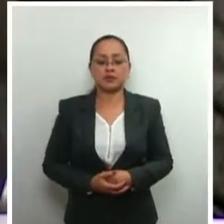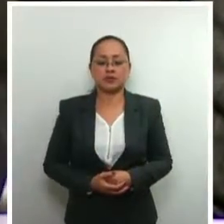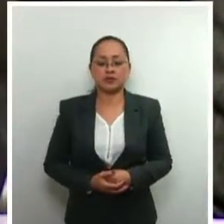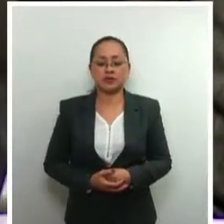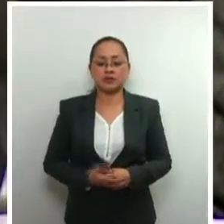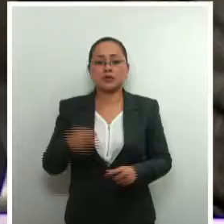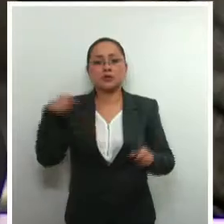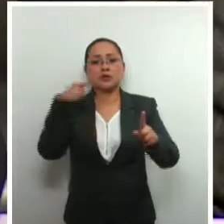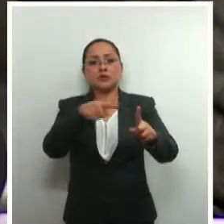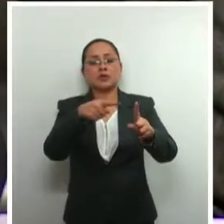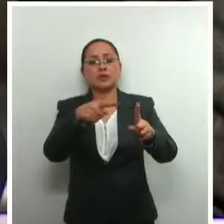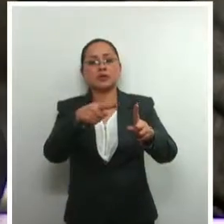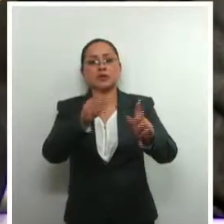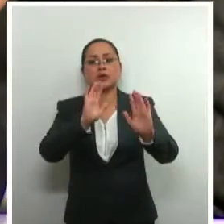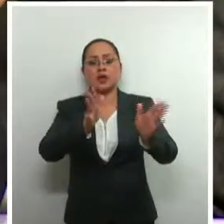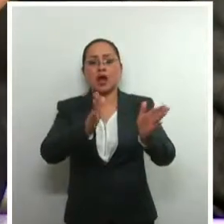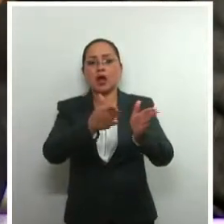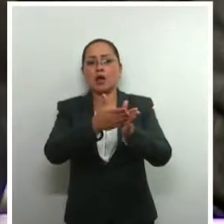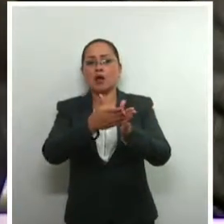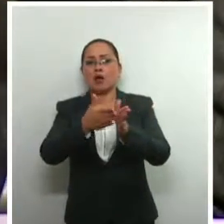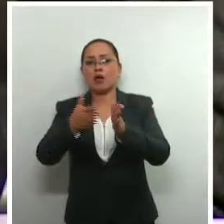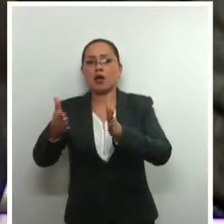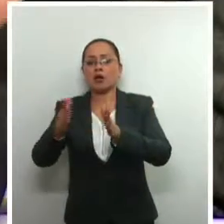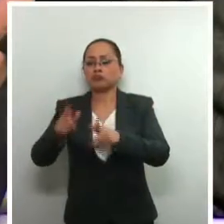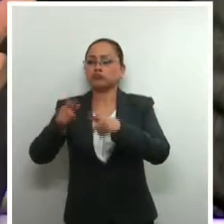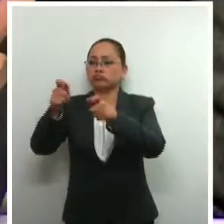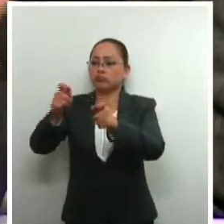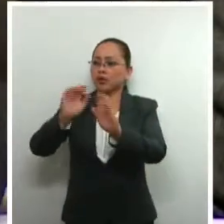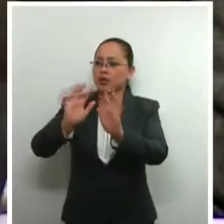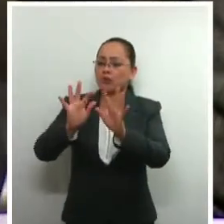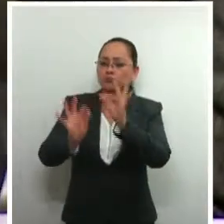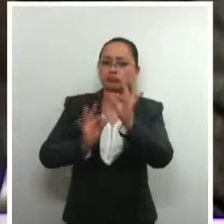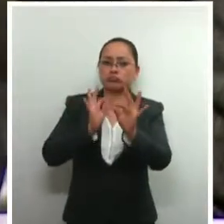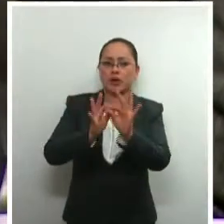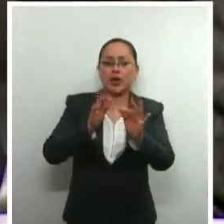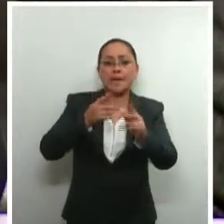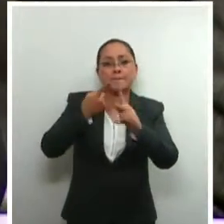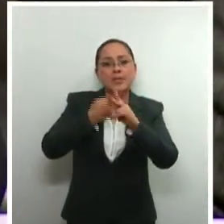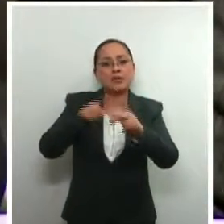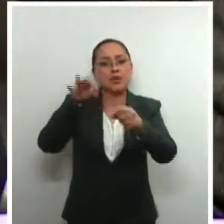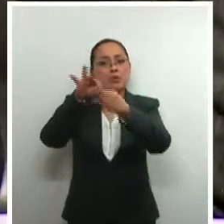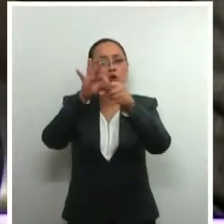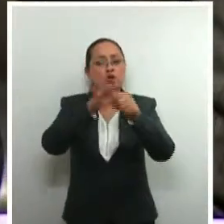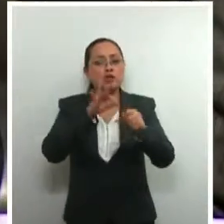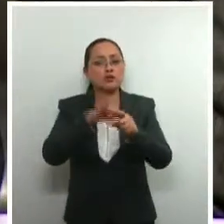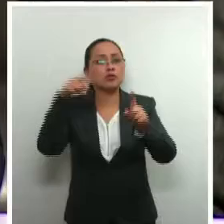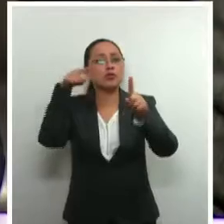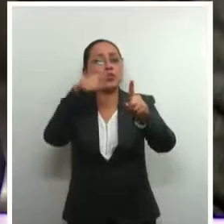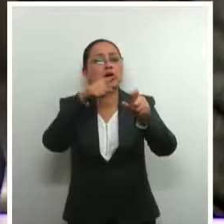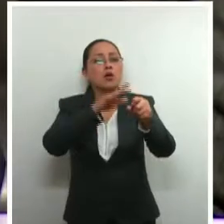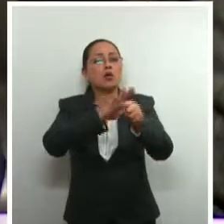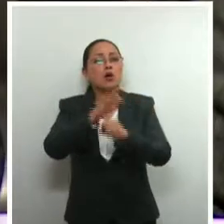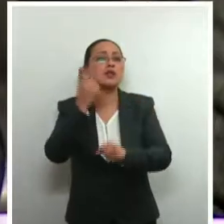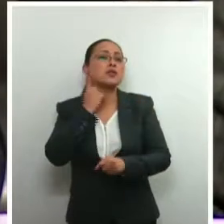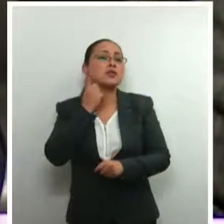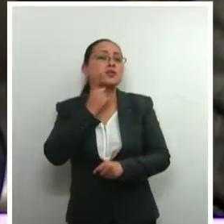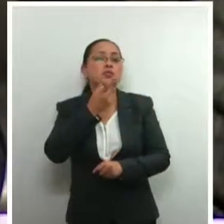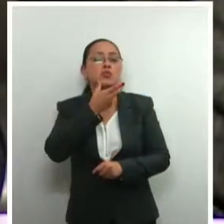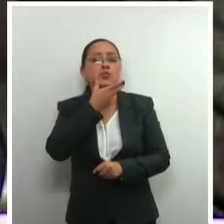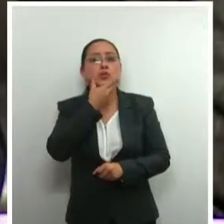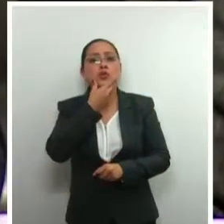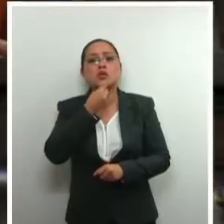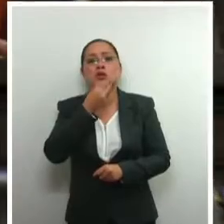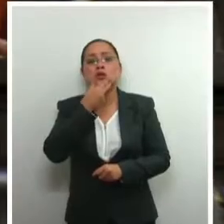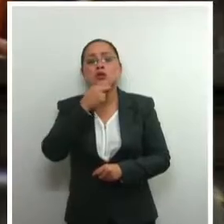¿Con qué objeto? Ya estamos ya había dado la palabra, íbamos a entrar a la votación. ¿Con qué objeto, diputado Jiménez